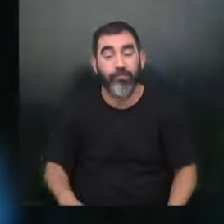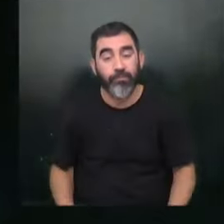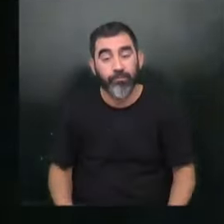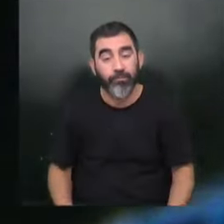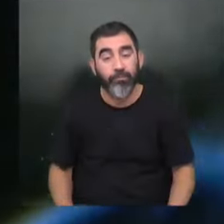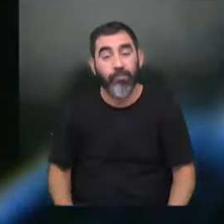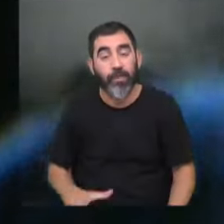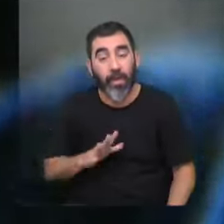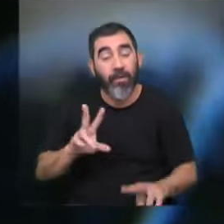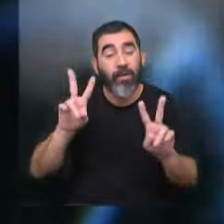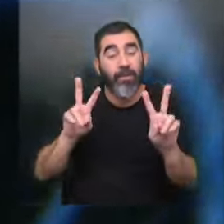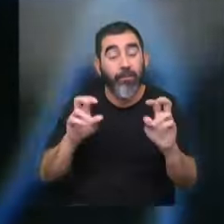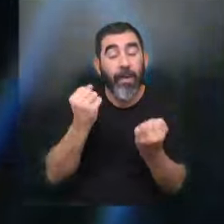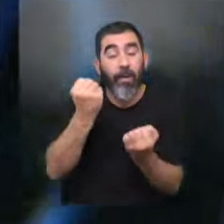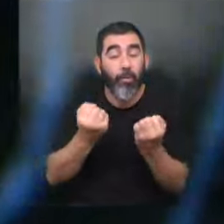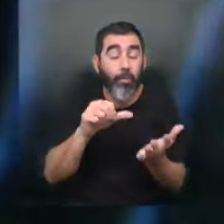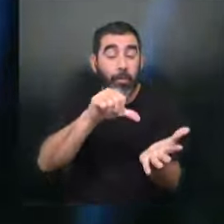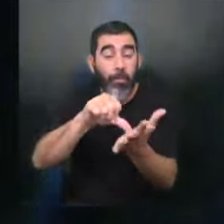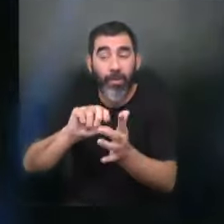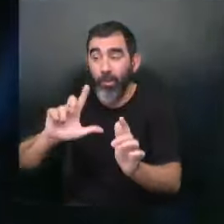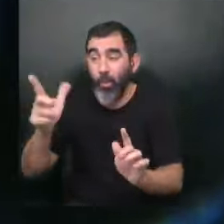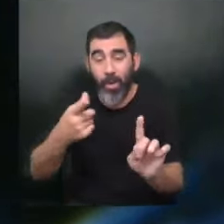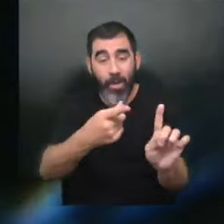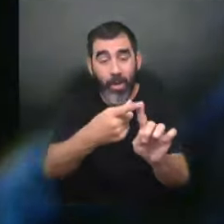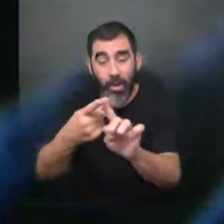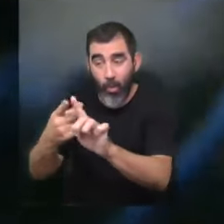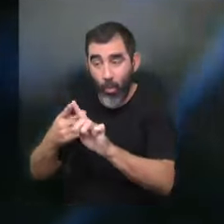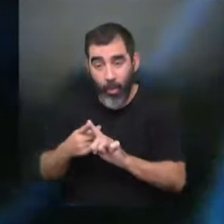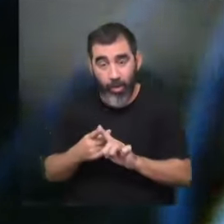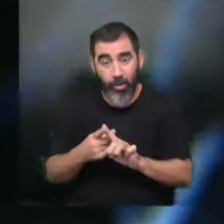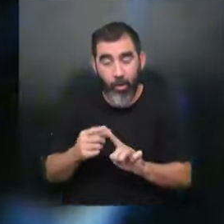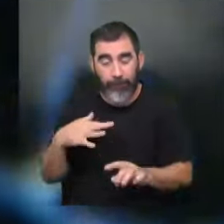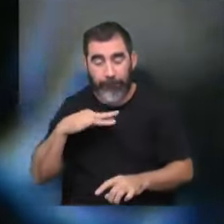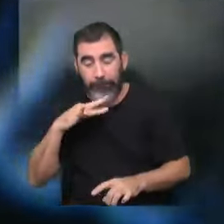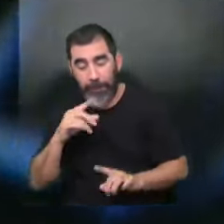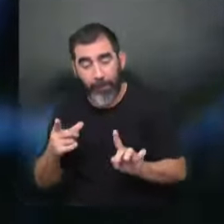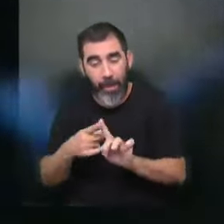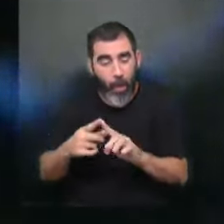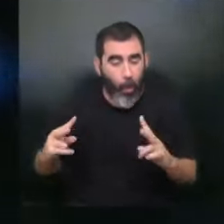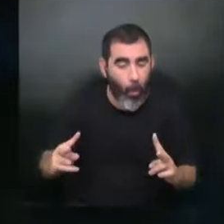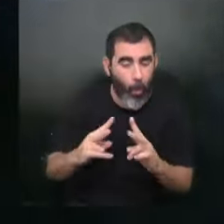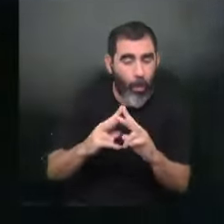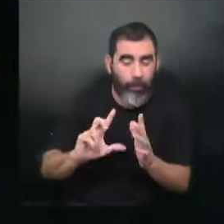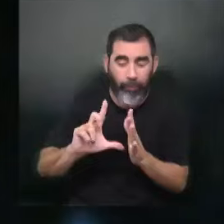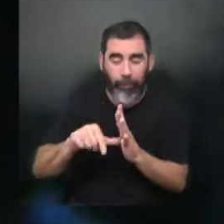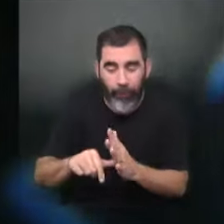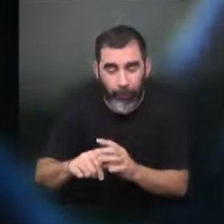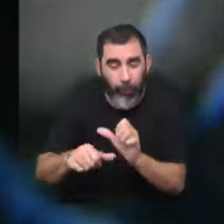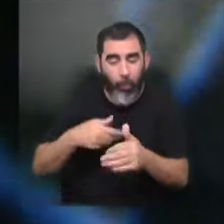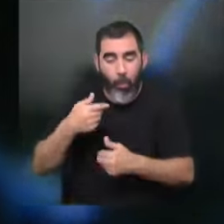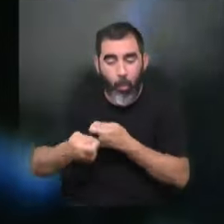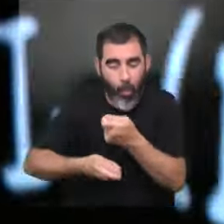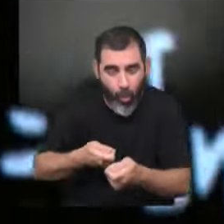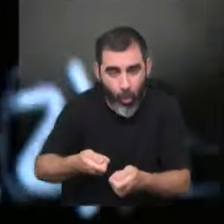carrera económica. O sea, mientras las naciones no se ponen de acuerdo o hacen trampa al Acuerdo de París y dilatan su implementación y